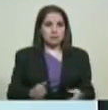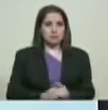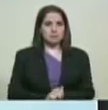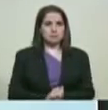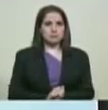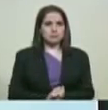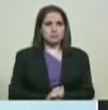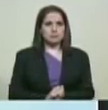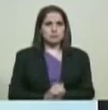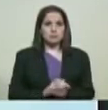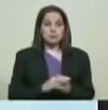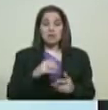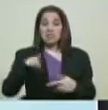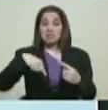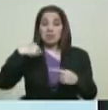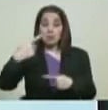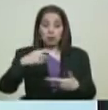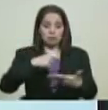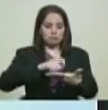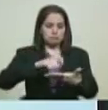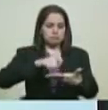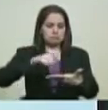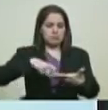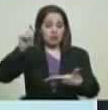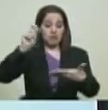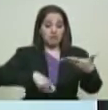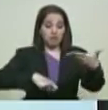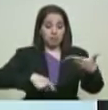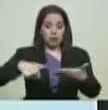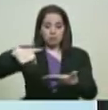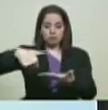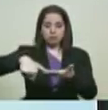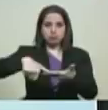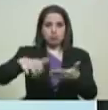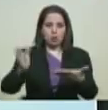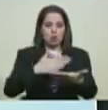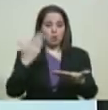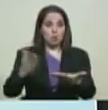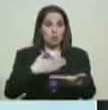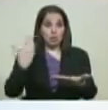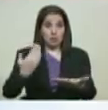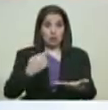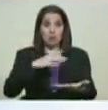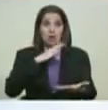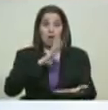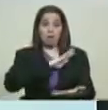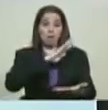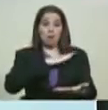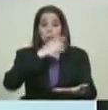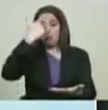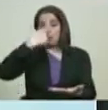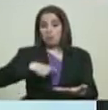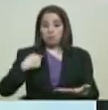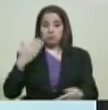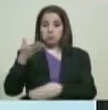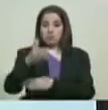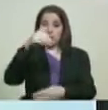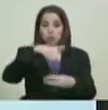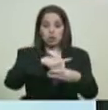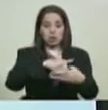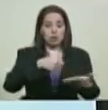me certifican en un cuaderno con mi huella dactilar, dejo constancia que voté y además